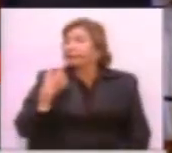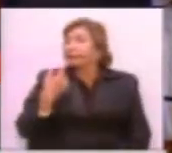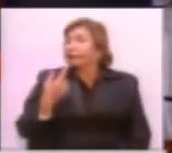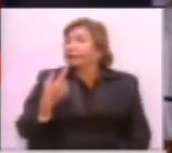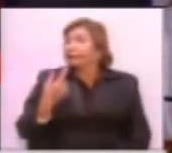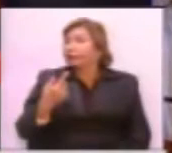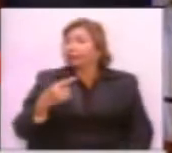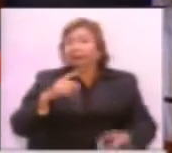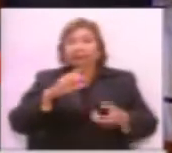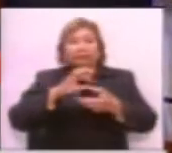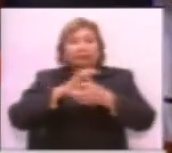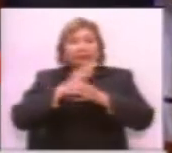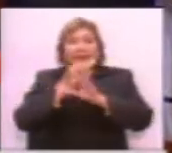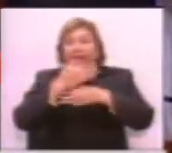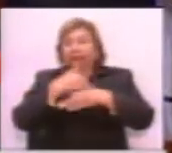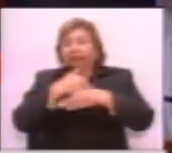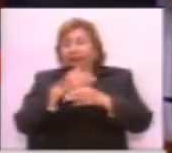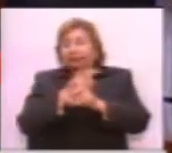una reforma